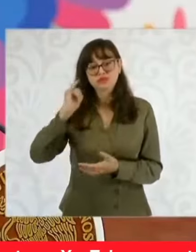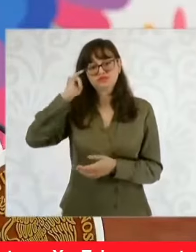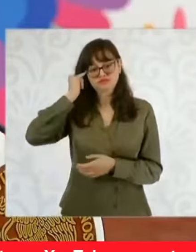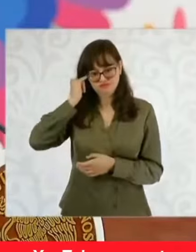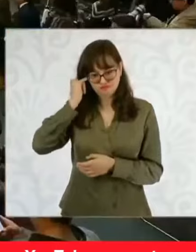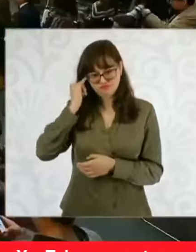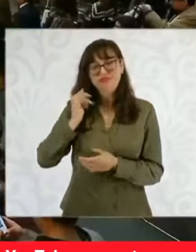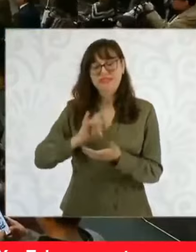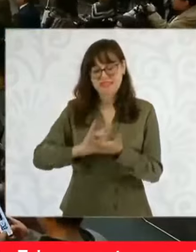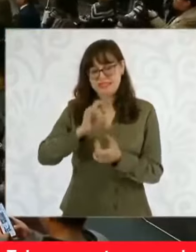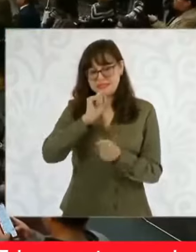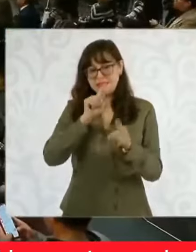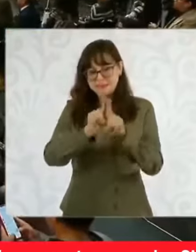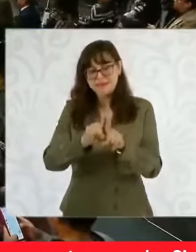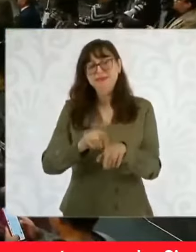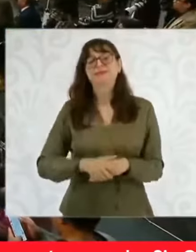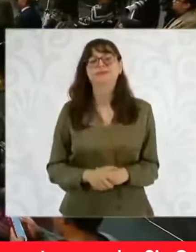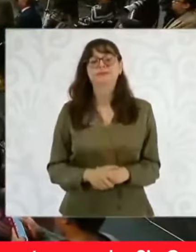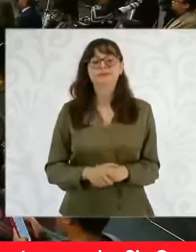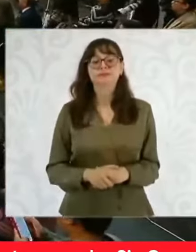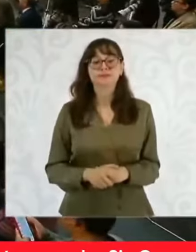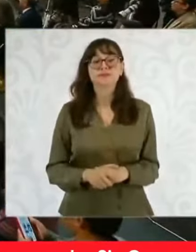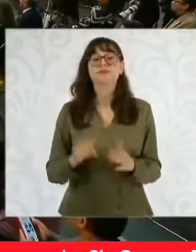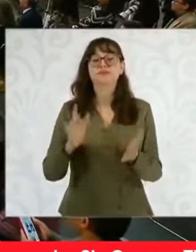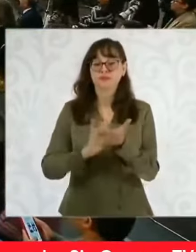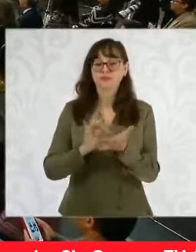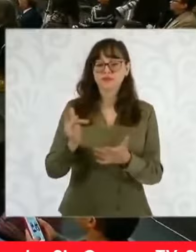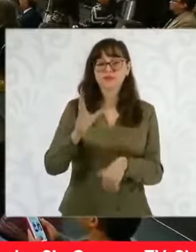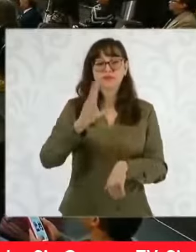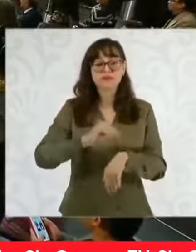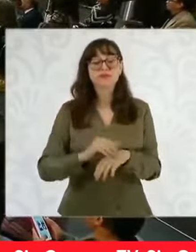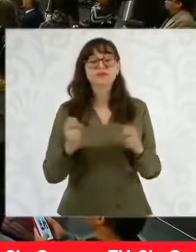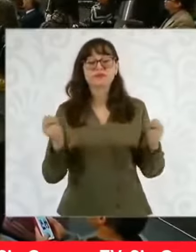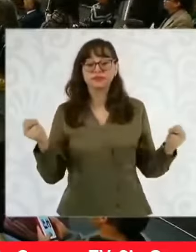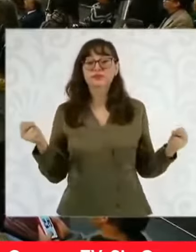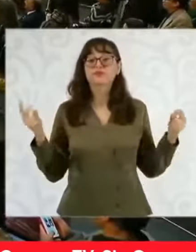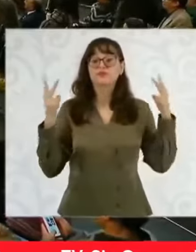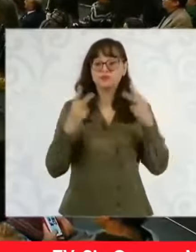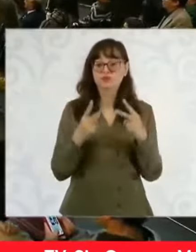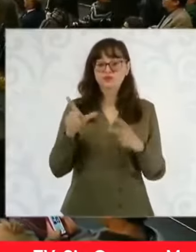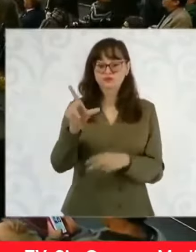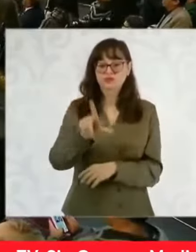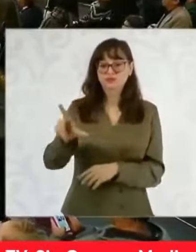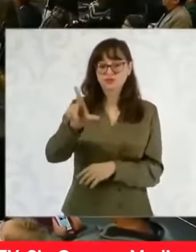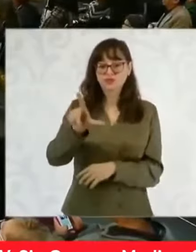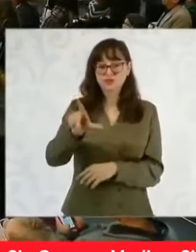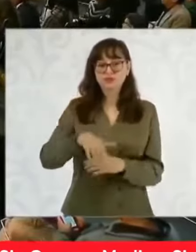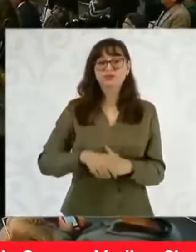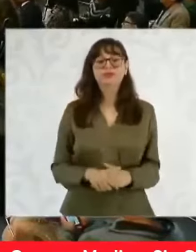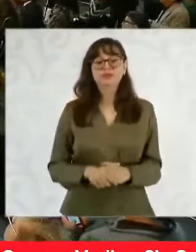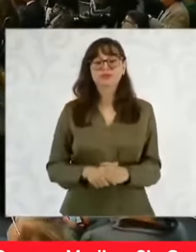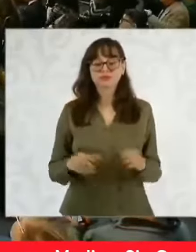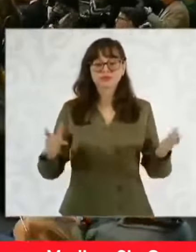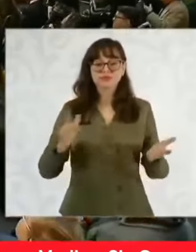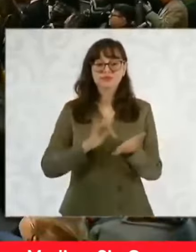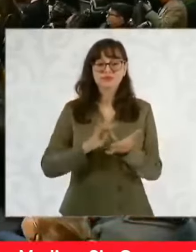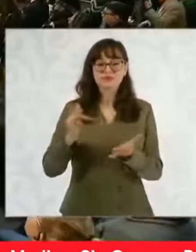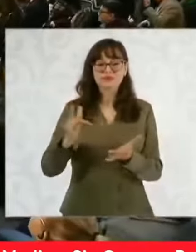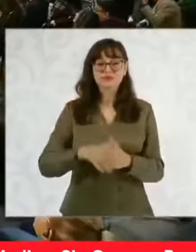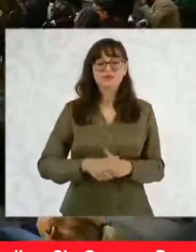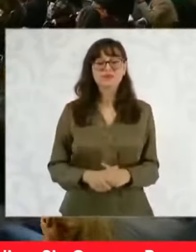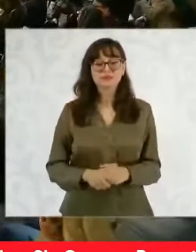lengua tutunacú. Gracias, presidenta. Muchas gracias. Nos vemos el lunes. Gracias.